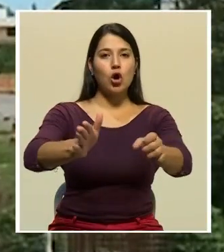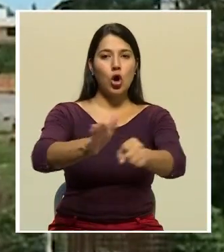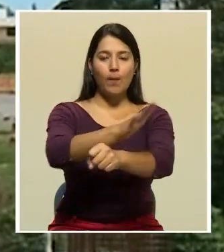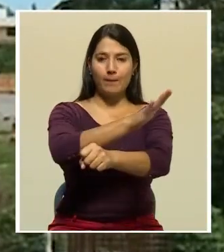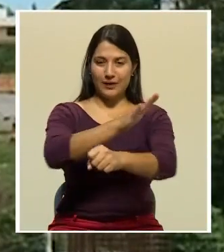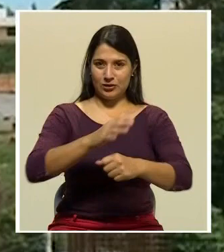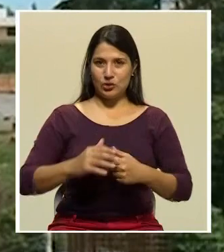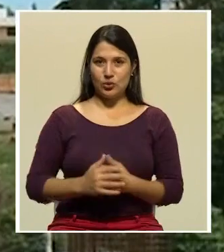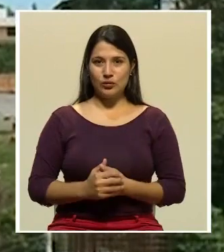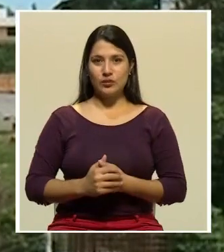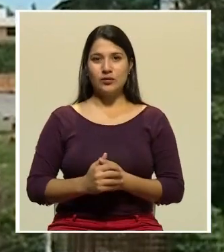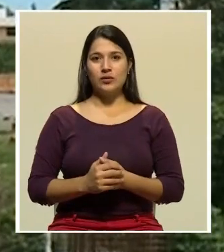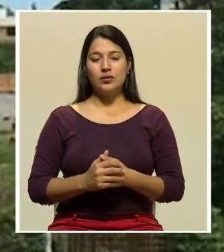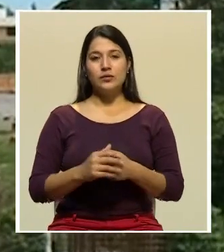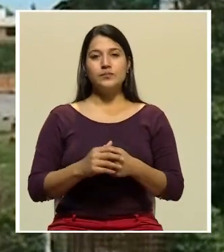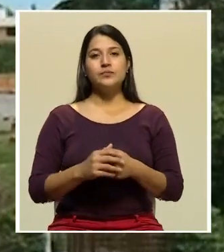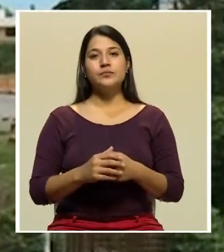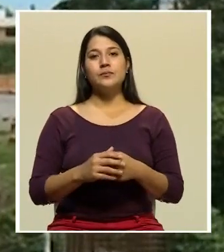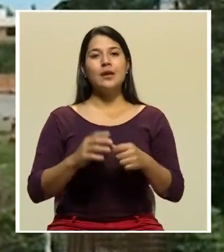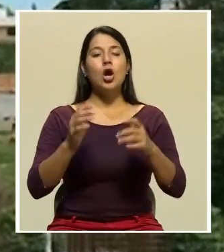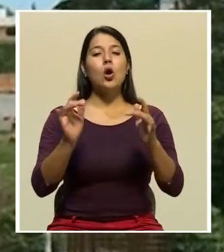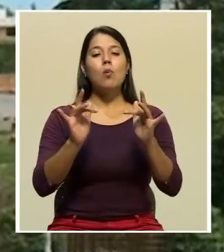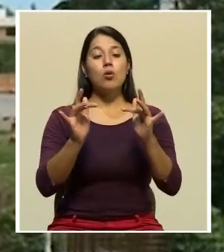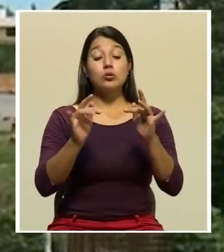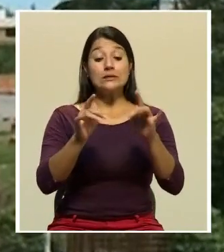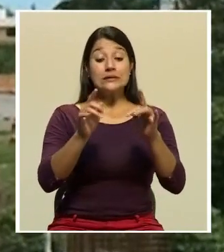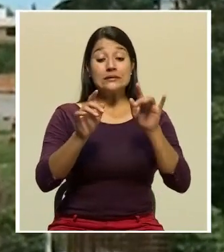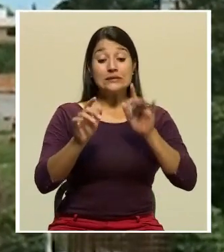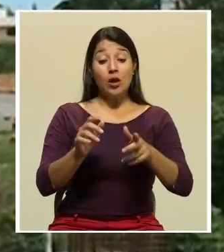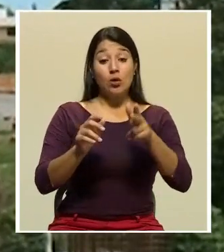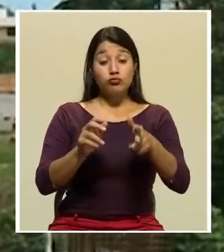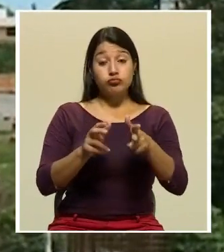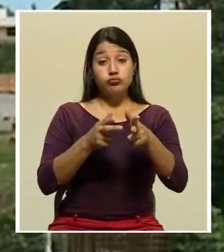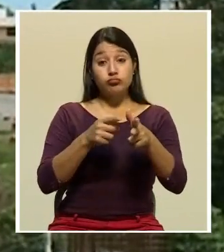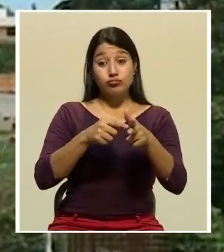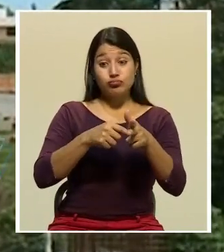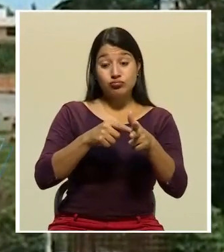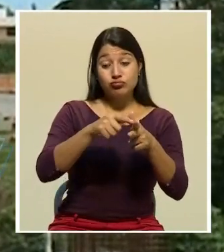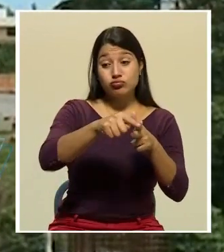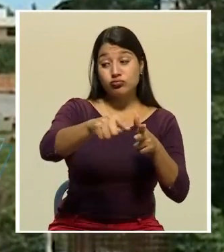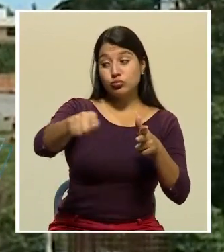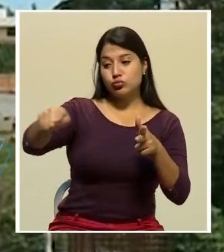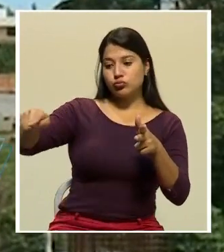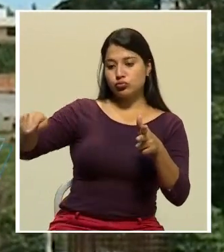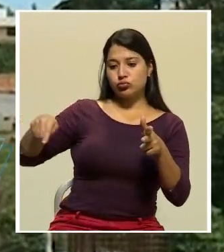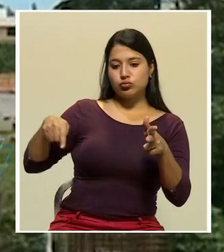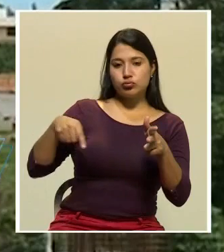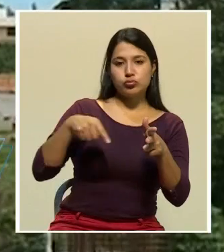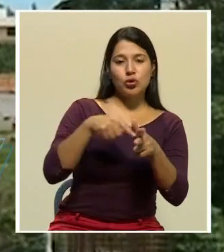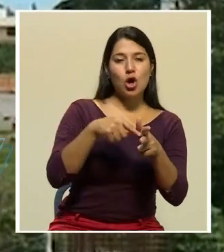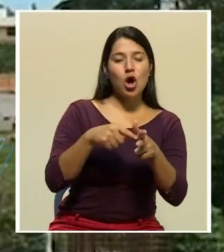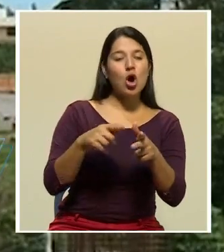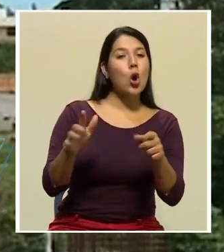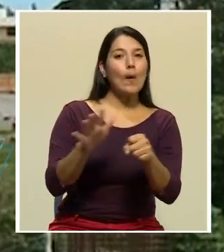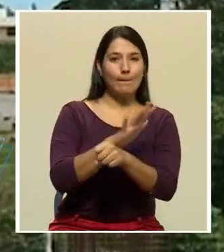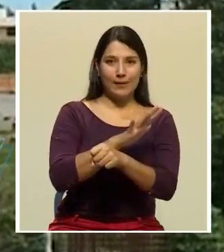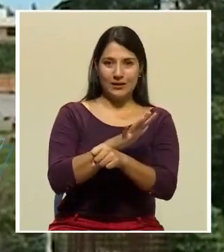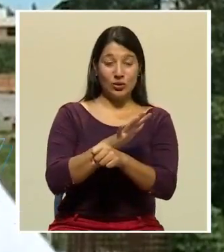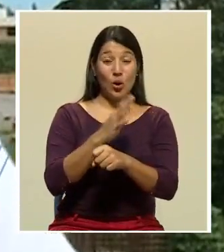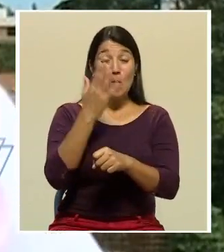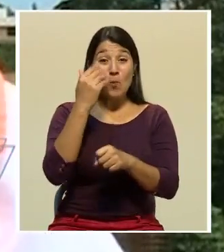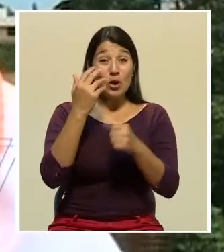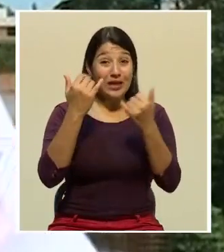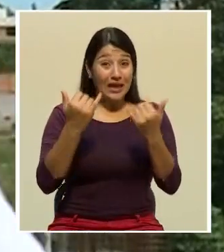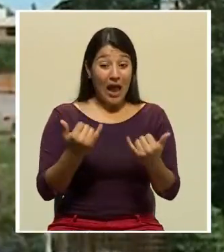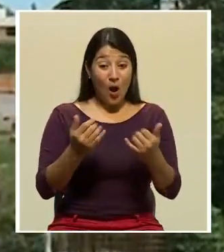Permitir que la circunvalación sea un anillo completo, ¿no? Y eso es fundamental, ¿no? Porque hasta ahora mismo la